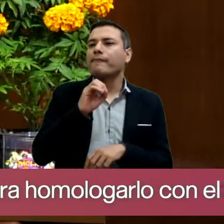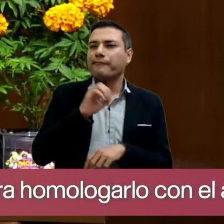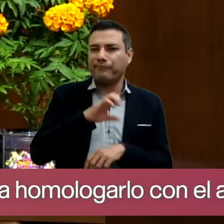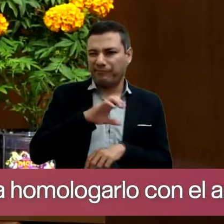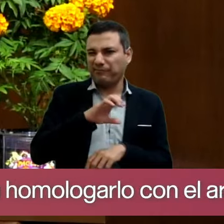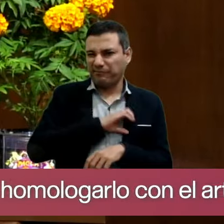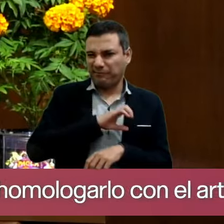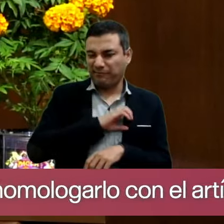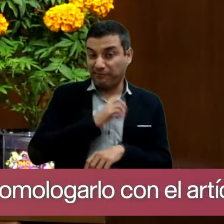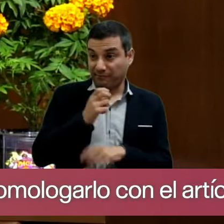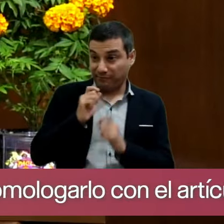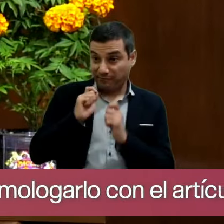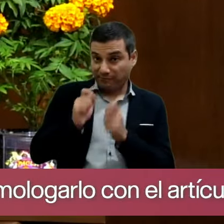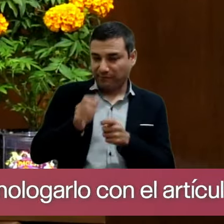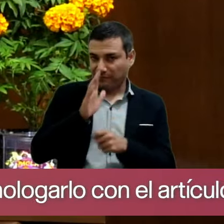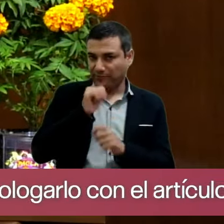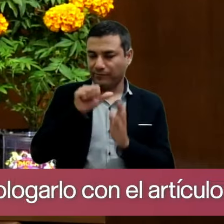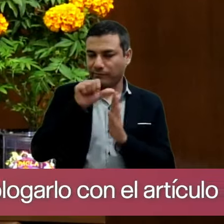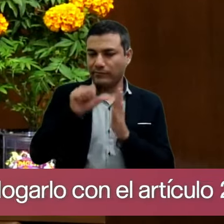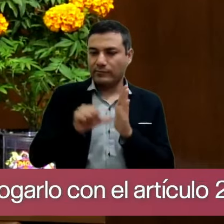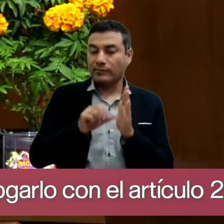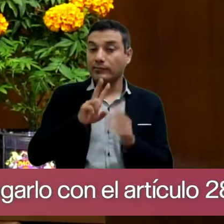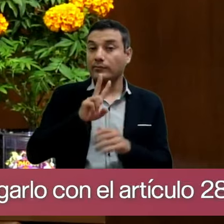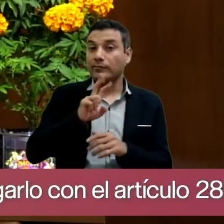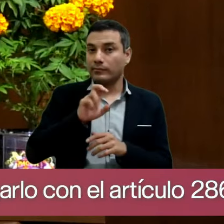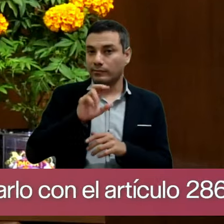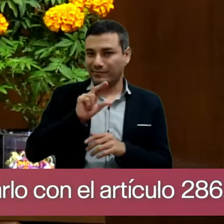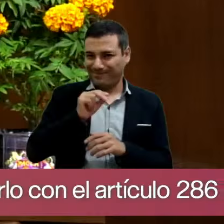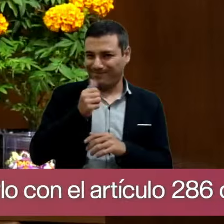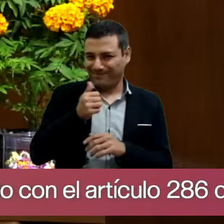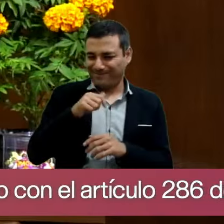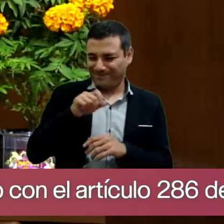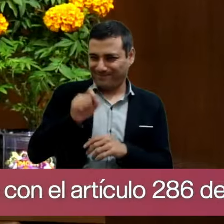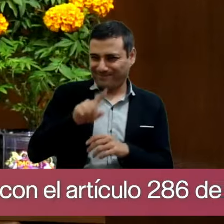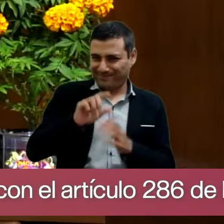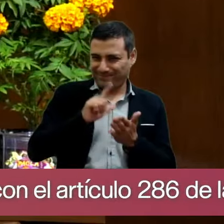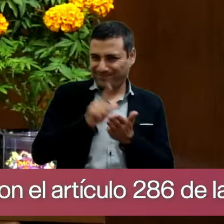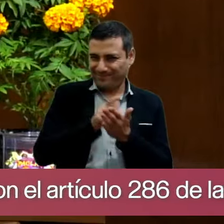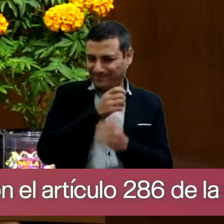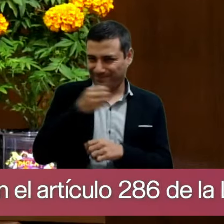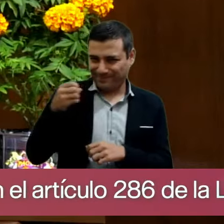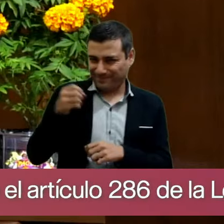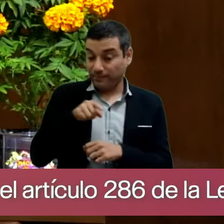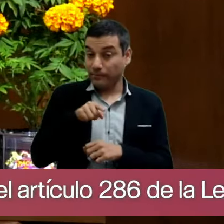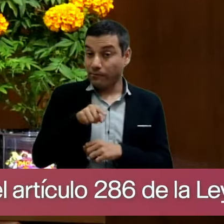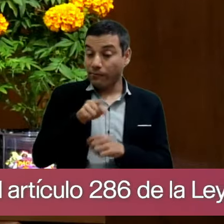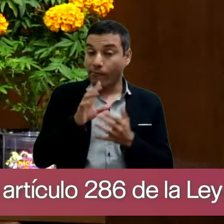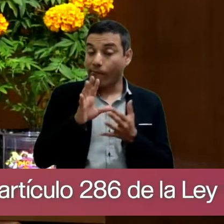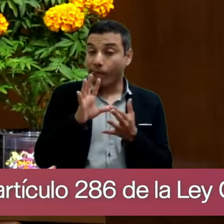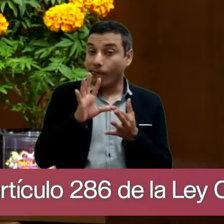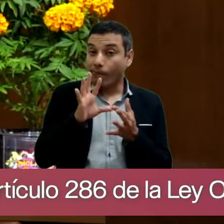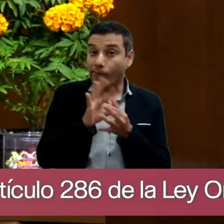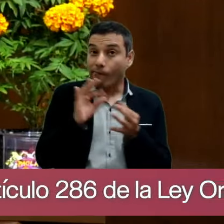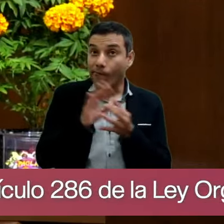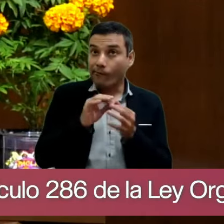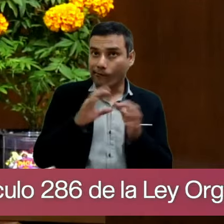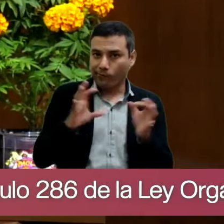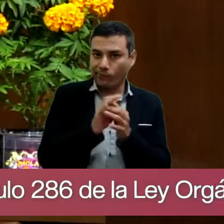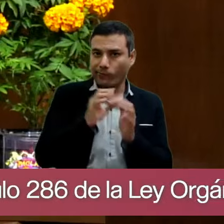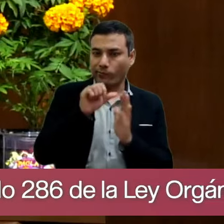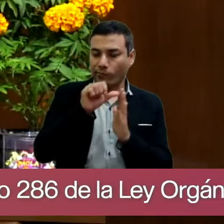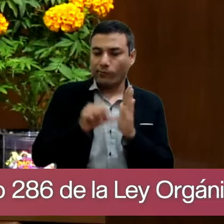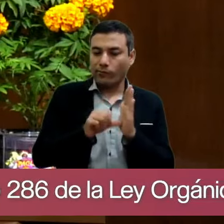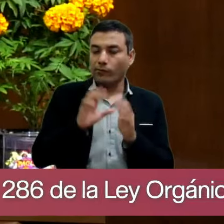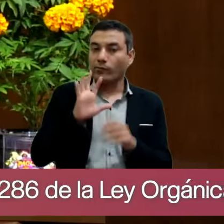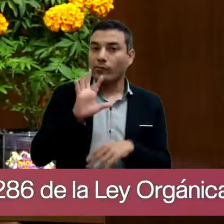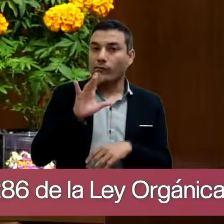embargo, en el artículo 286 de la Ley Orgánica se hace una referencia al artículo 50 de la